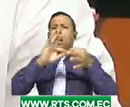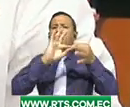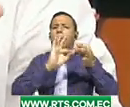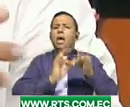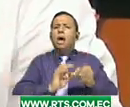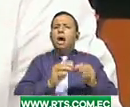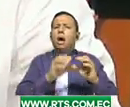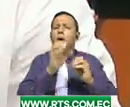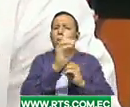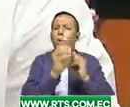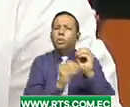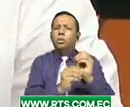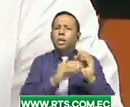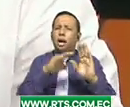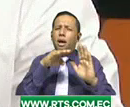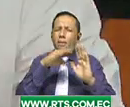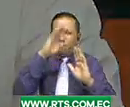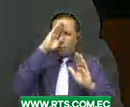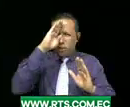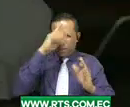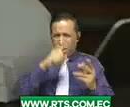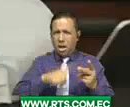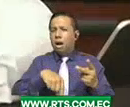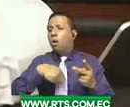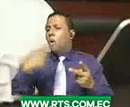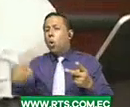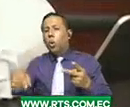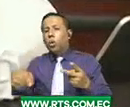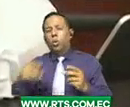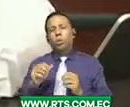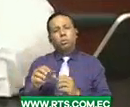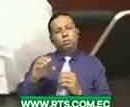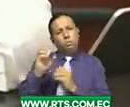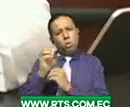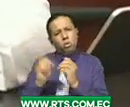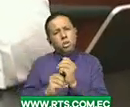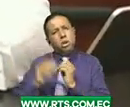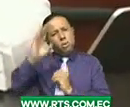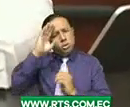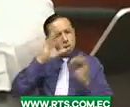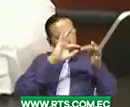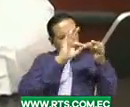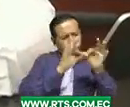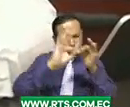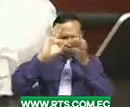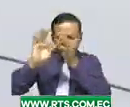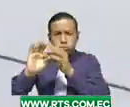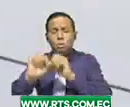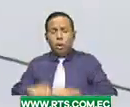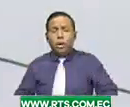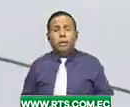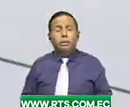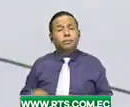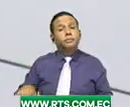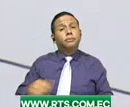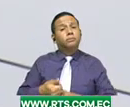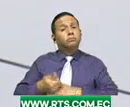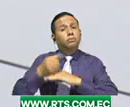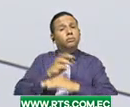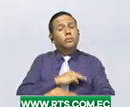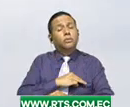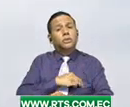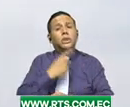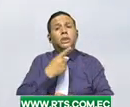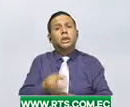lado de la iglesia católica. El alcalde de Durán señaló que justo un día antes se reportó la pérdida de una